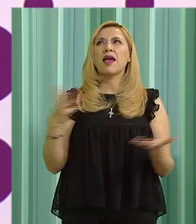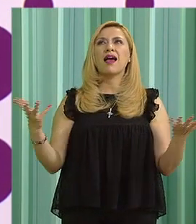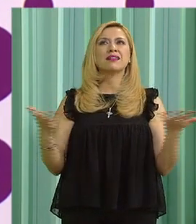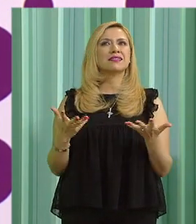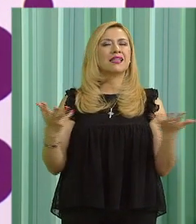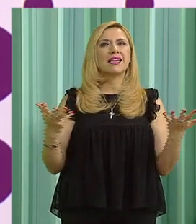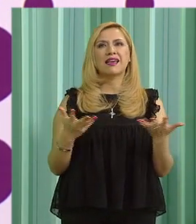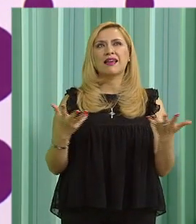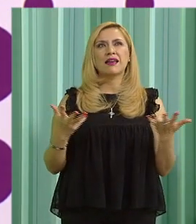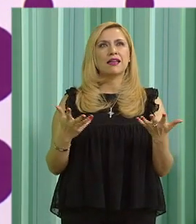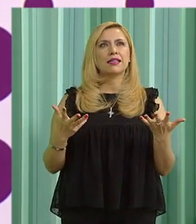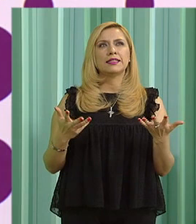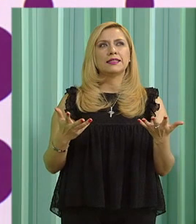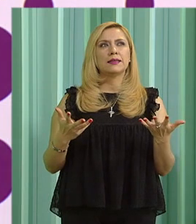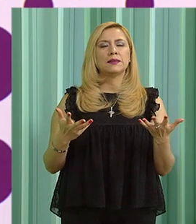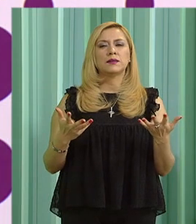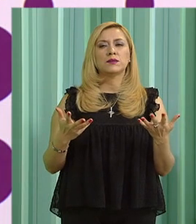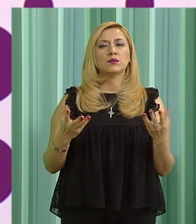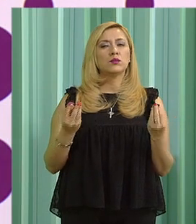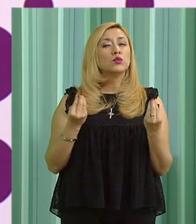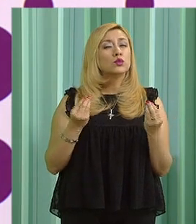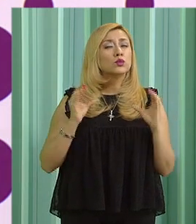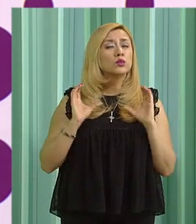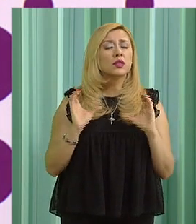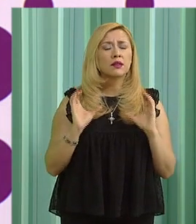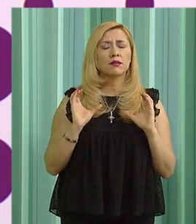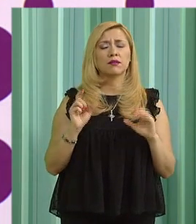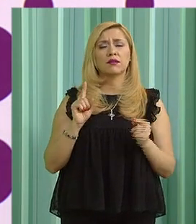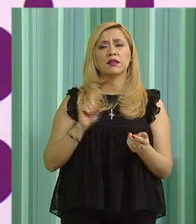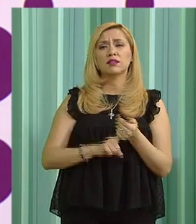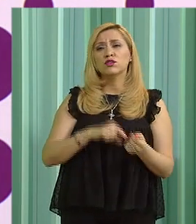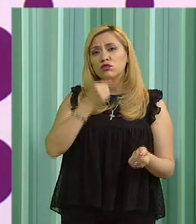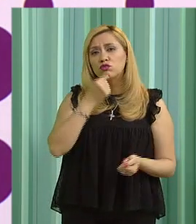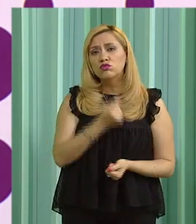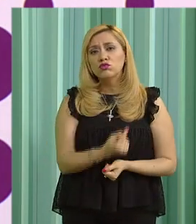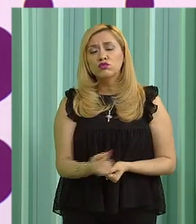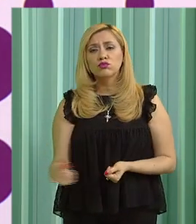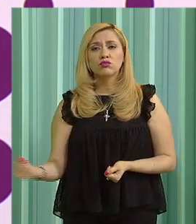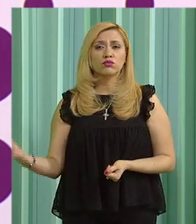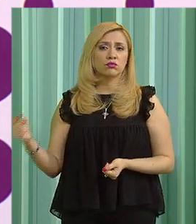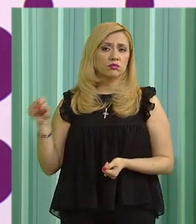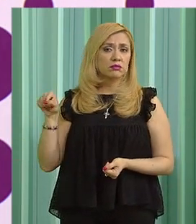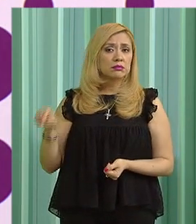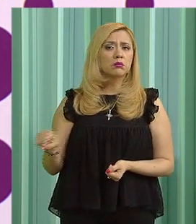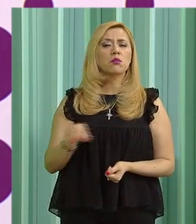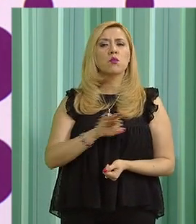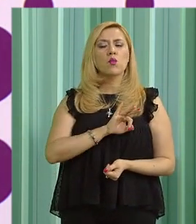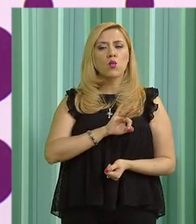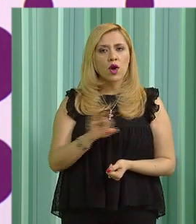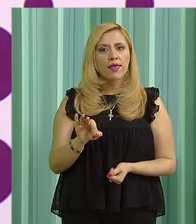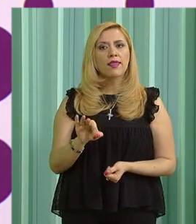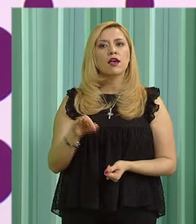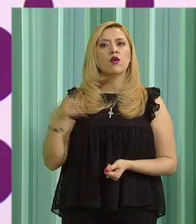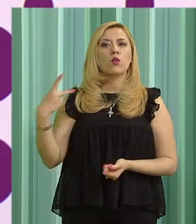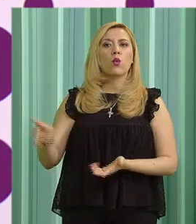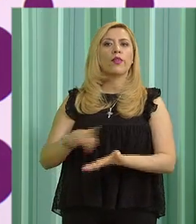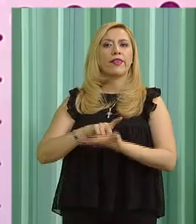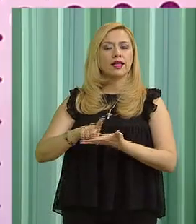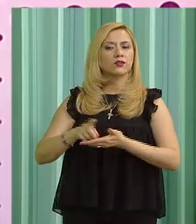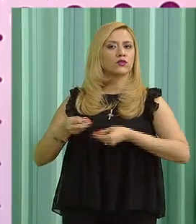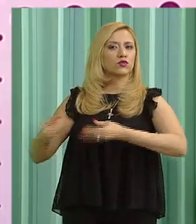para procurar que la población infantil pueda alcanzar todos sus derechos, ¿no?